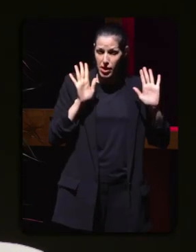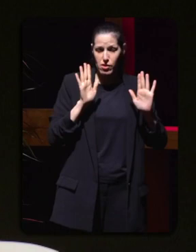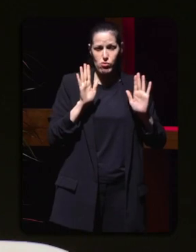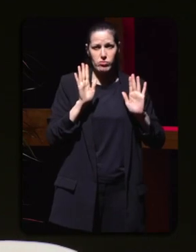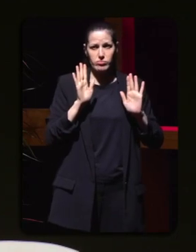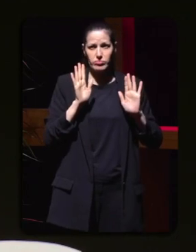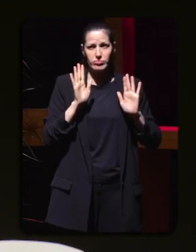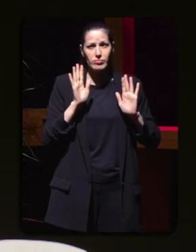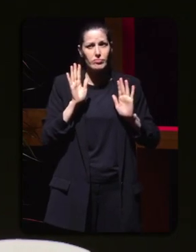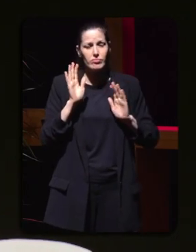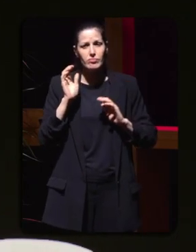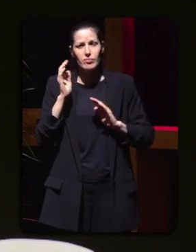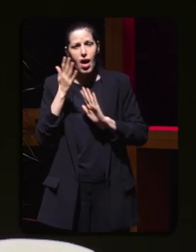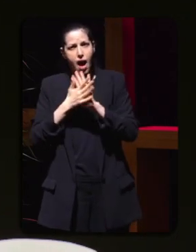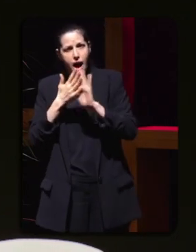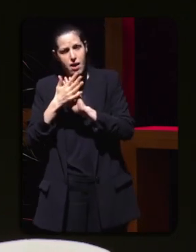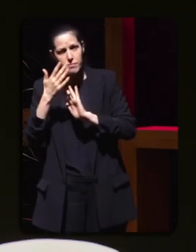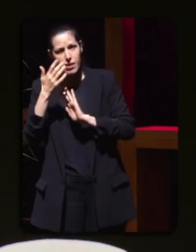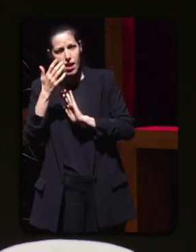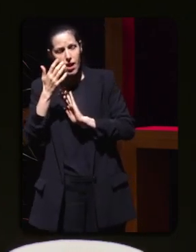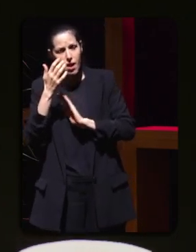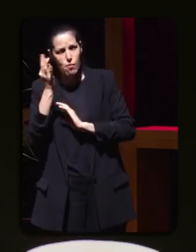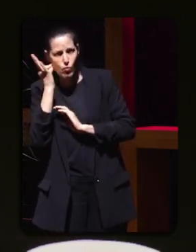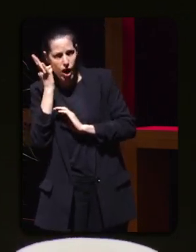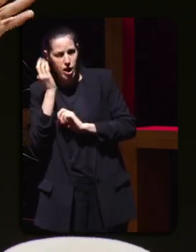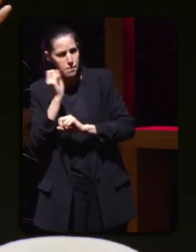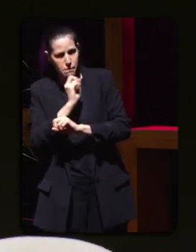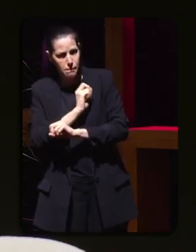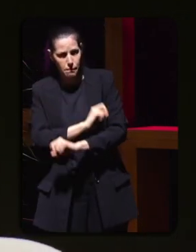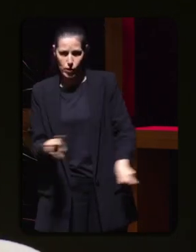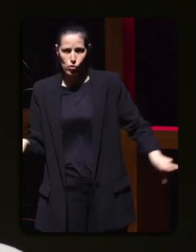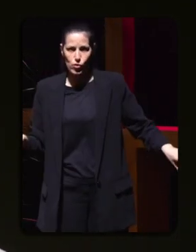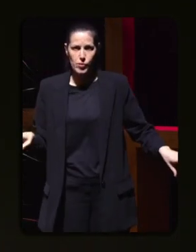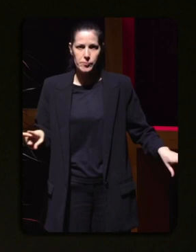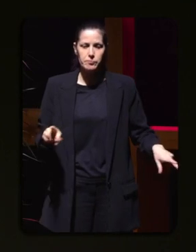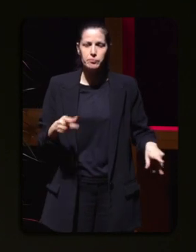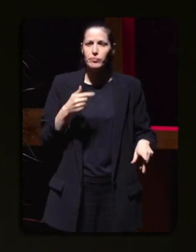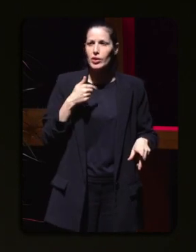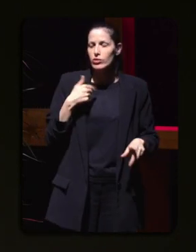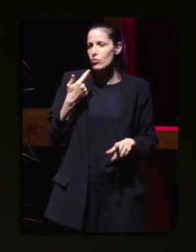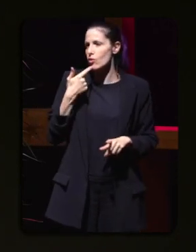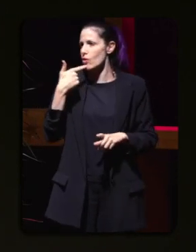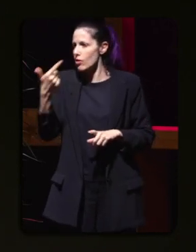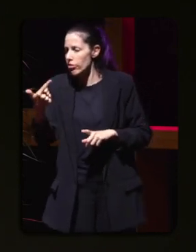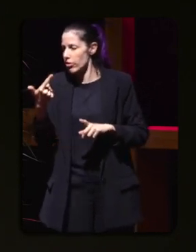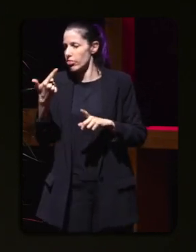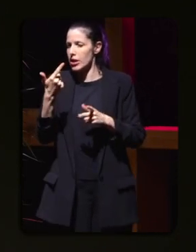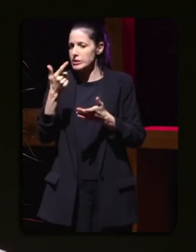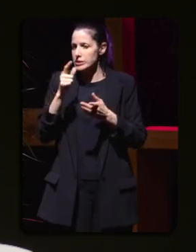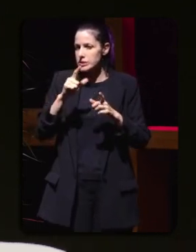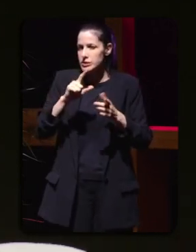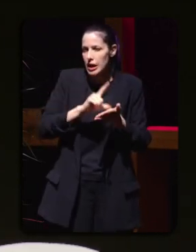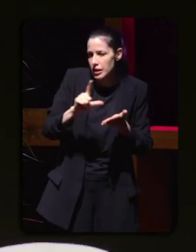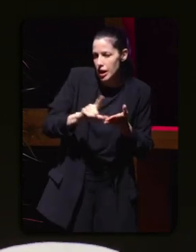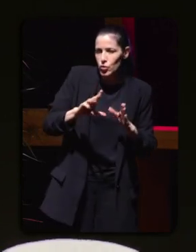Richard Force sabes Enrique vilamatas una madre pero pones Vivian gonicapegos feroces Ah literatura feminista